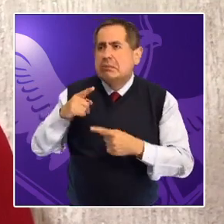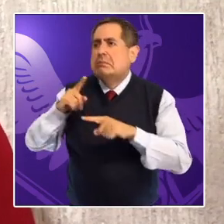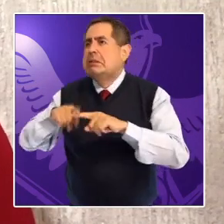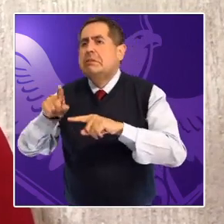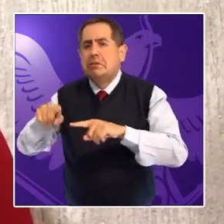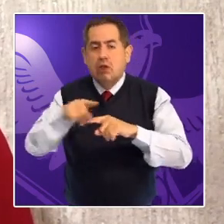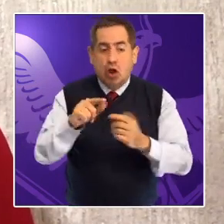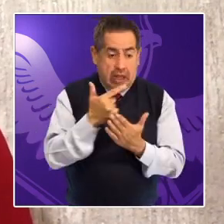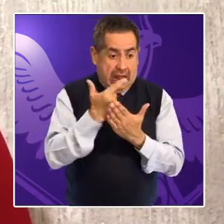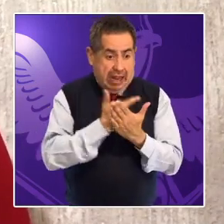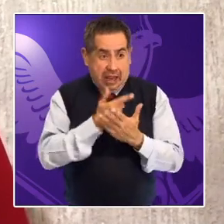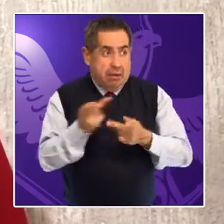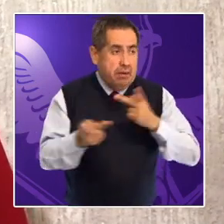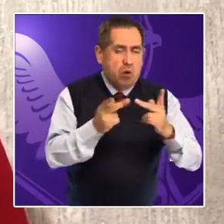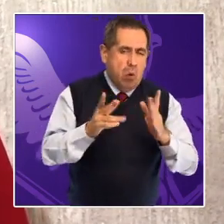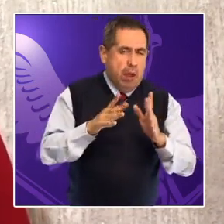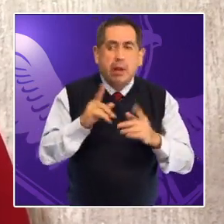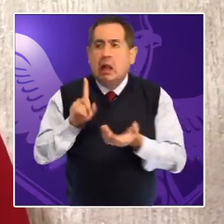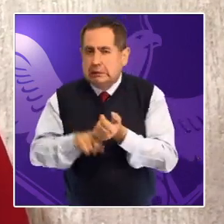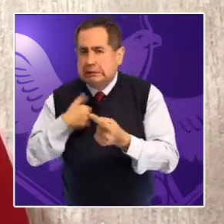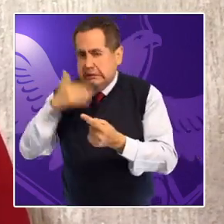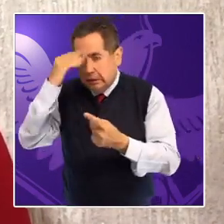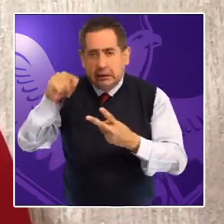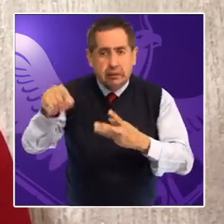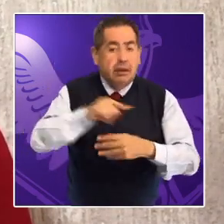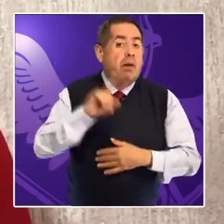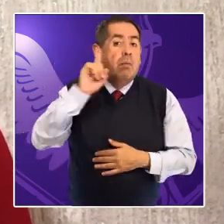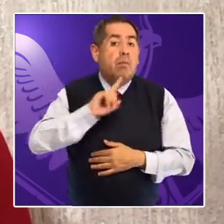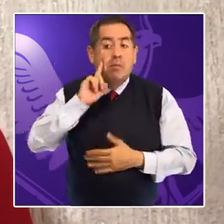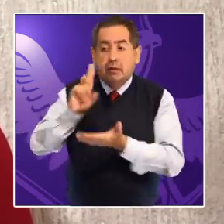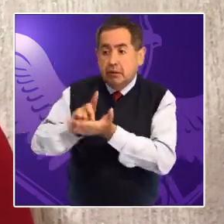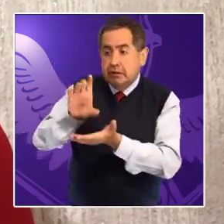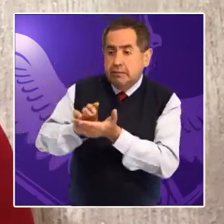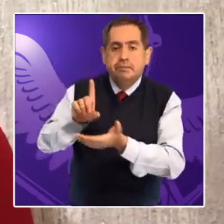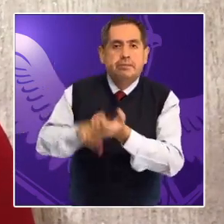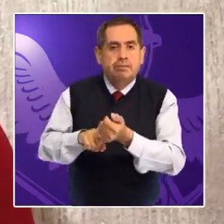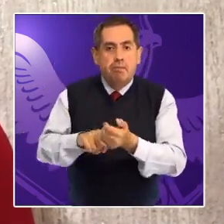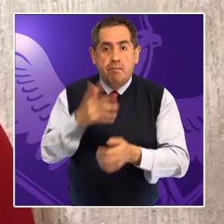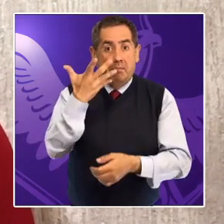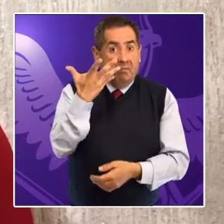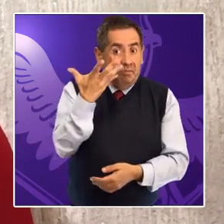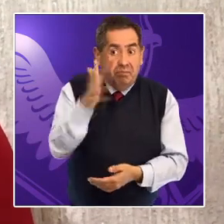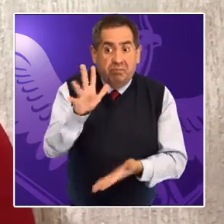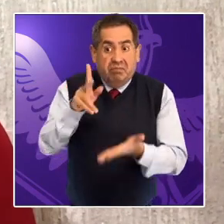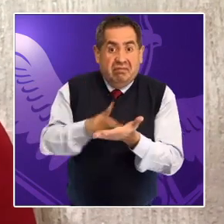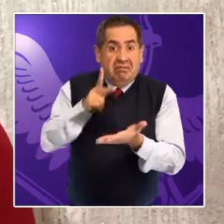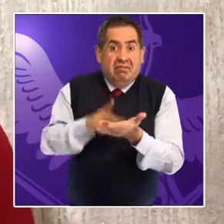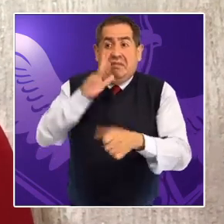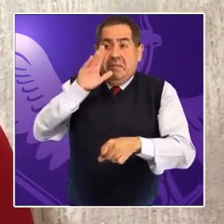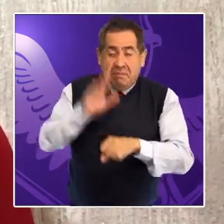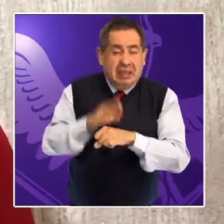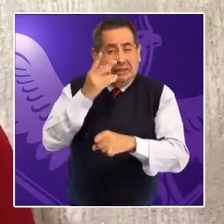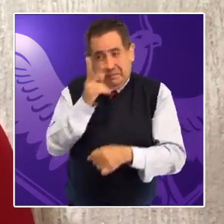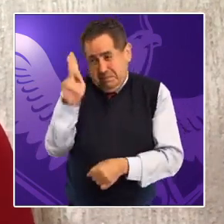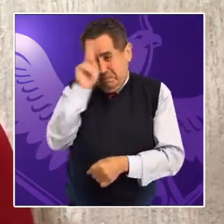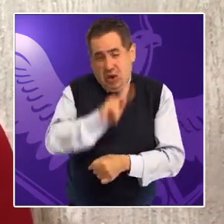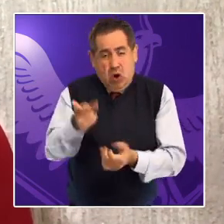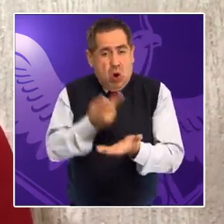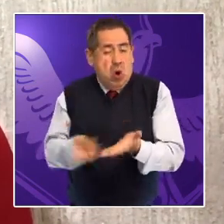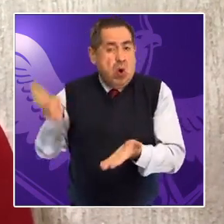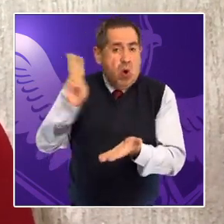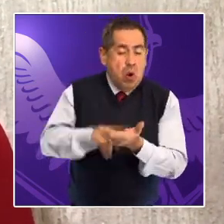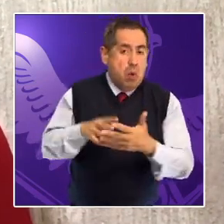en México no hay muchas cifras, que las mujeres con discapacidad pueden vivir hasta 10 veces más violencia que las mujeres sin discapacidad. Entonces,